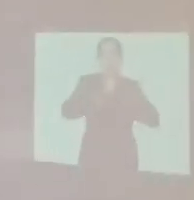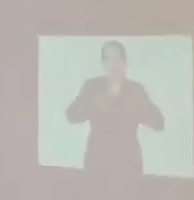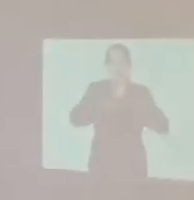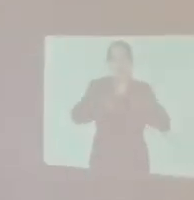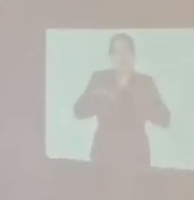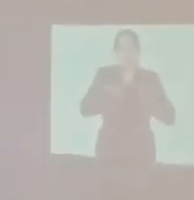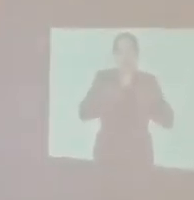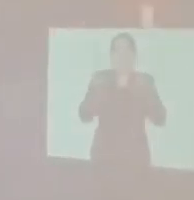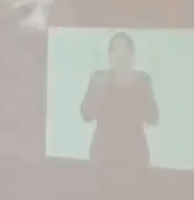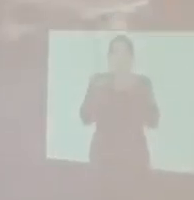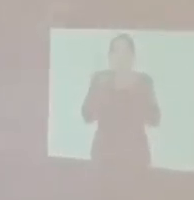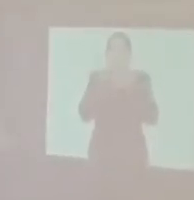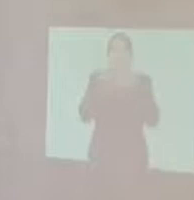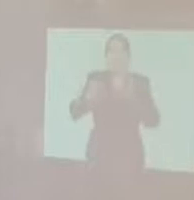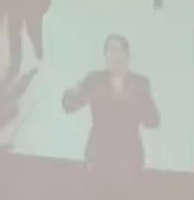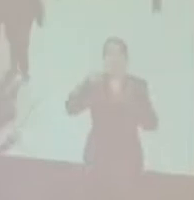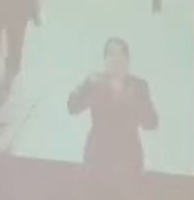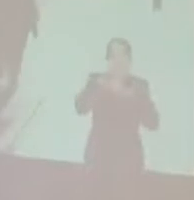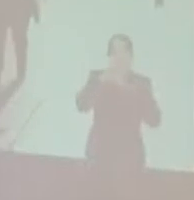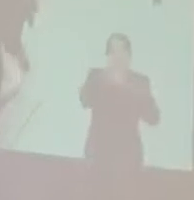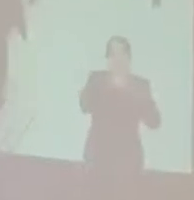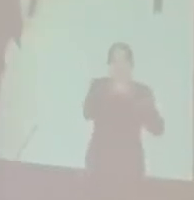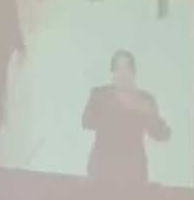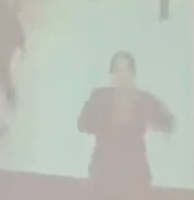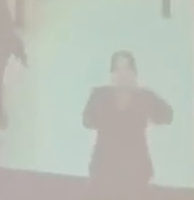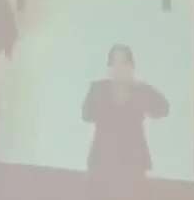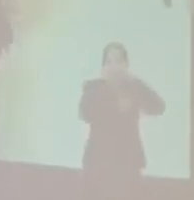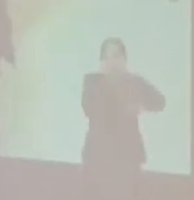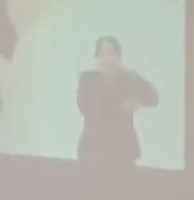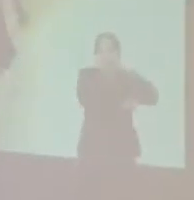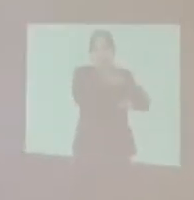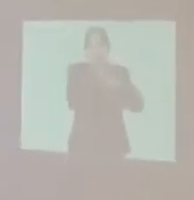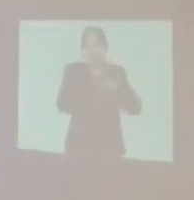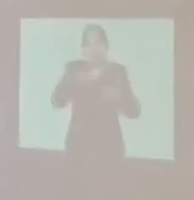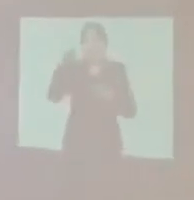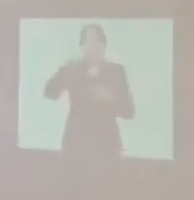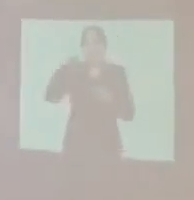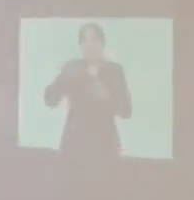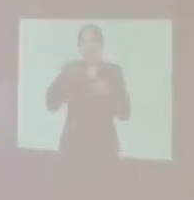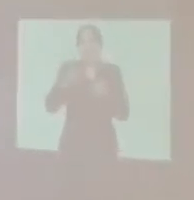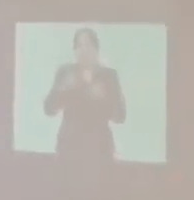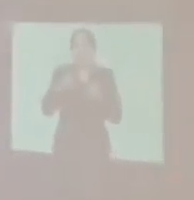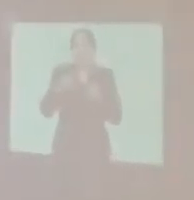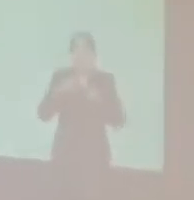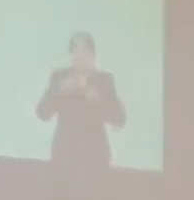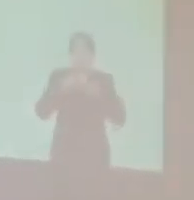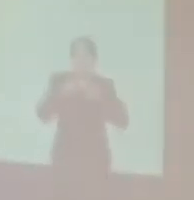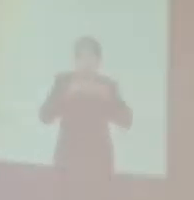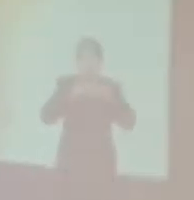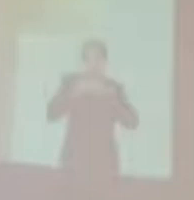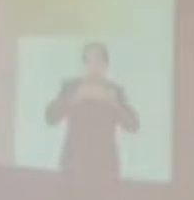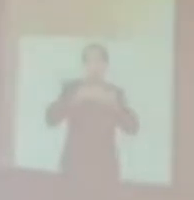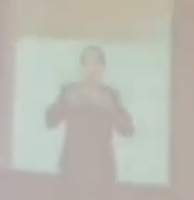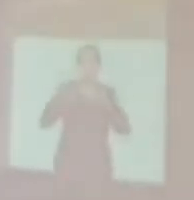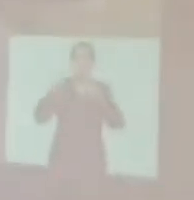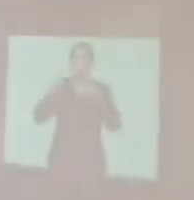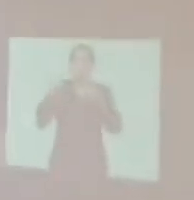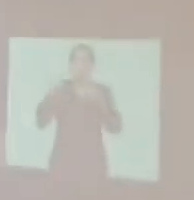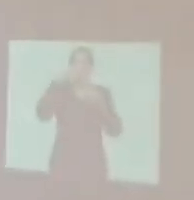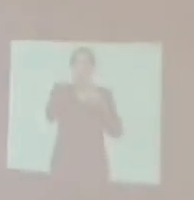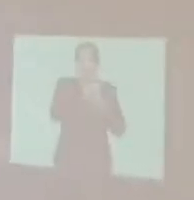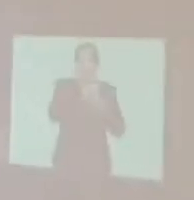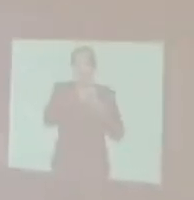en pilares y en las plazas públicas. Este año se cumplió el récord de la clase de box más grande del mundo gracias a